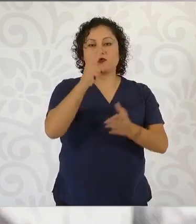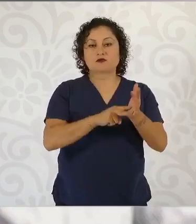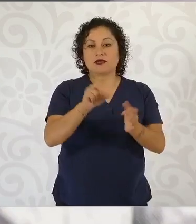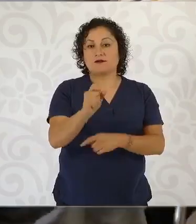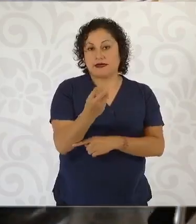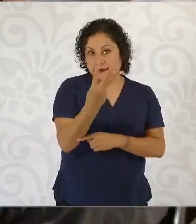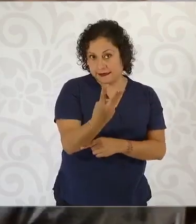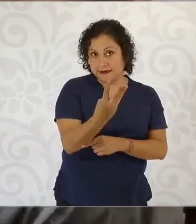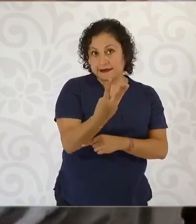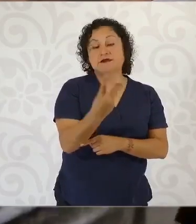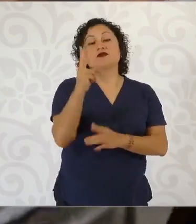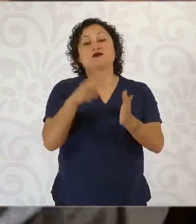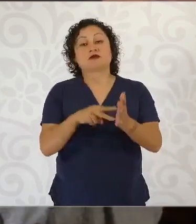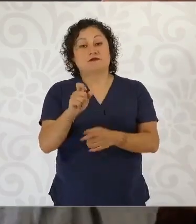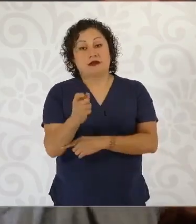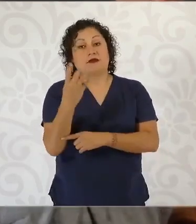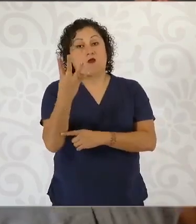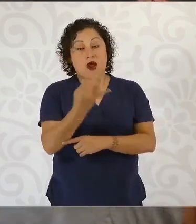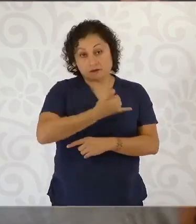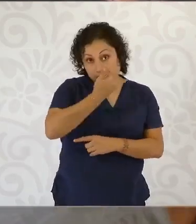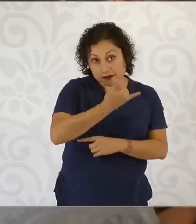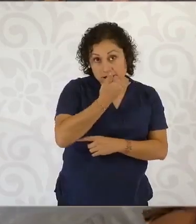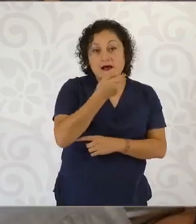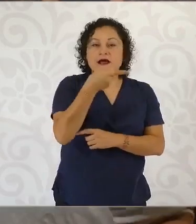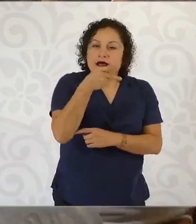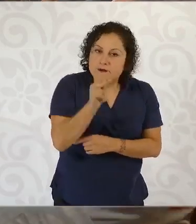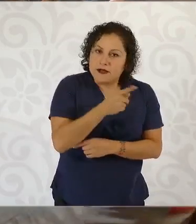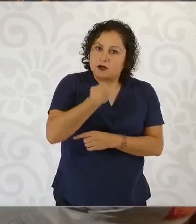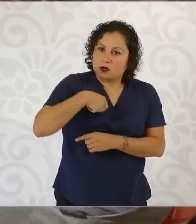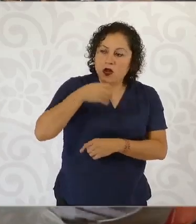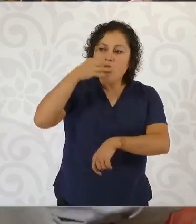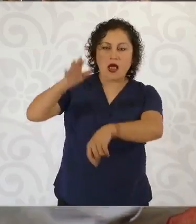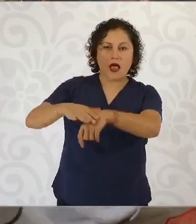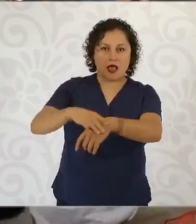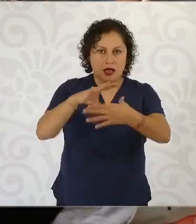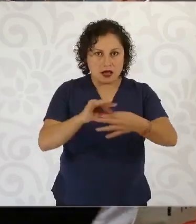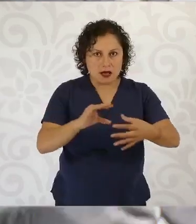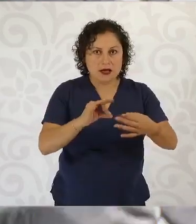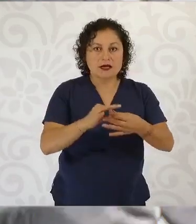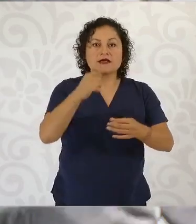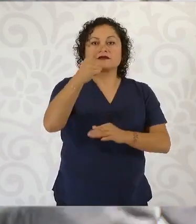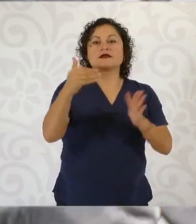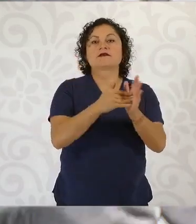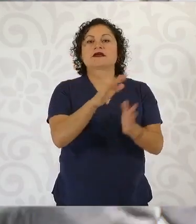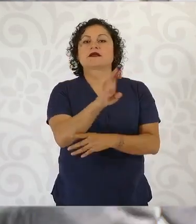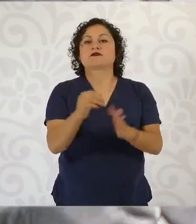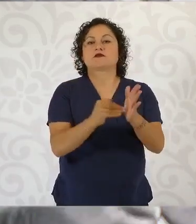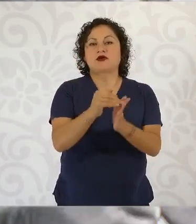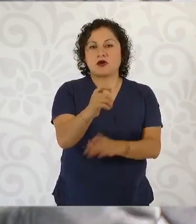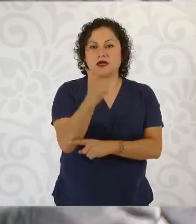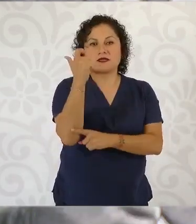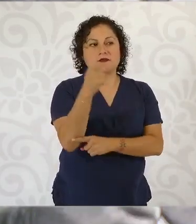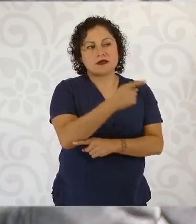23 y 24. Sin embargo, se aclaró que lo que decía de una adquisición de 7,000 millones de pesos pues no era correcta. Sin